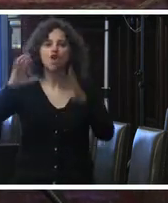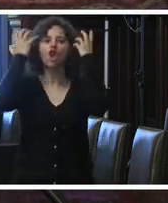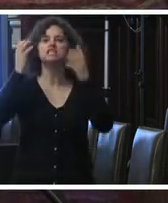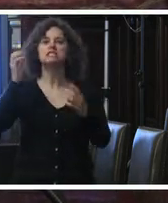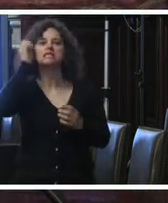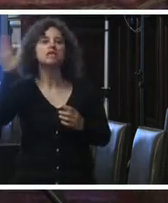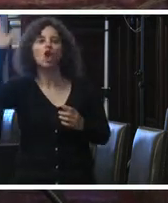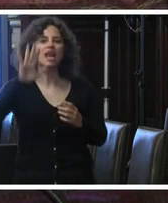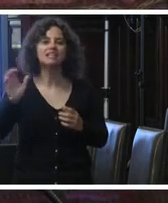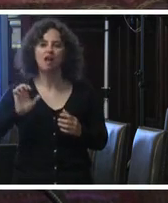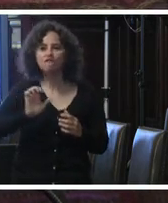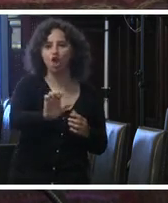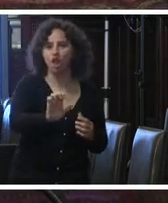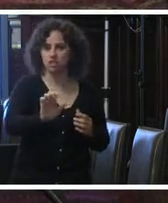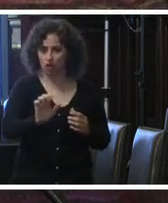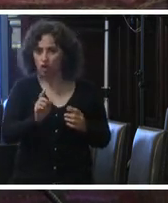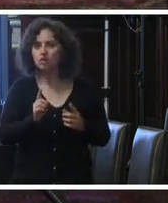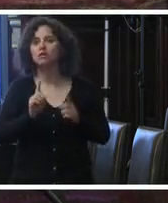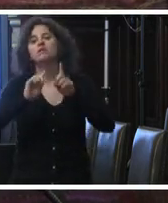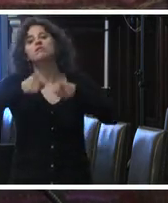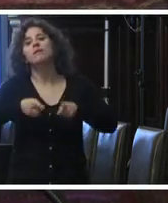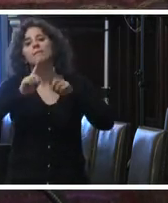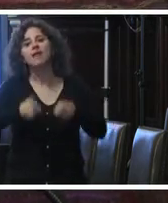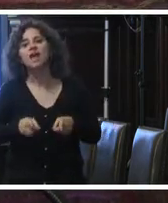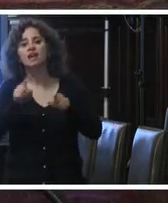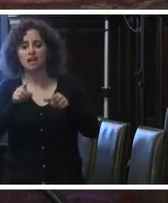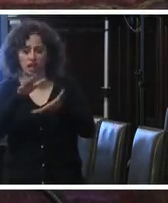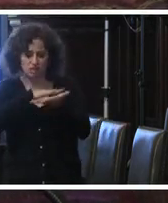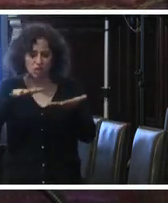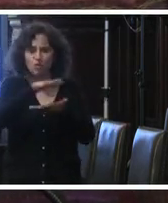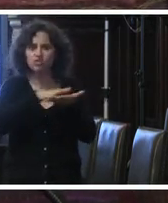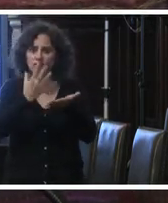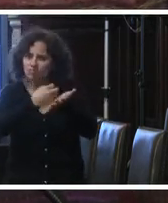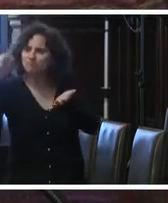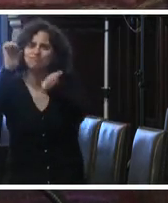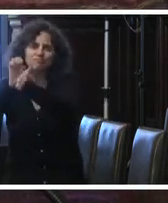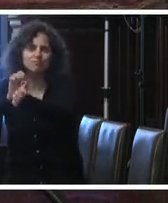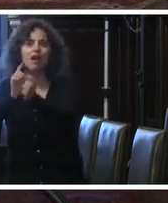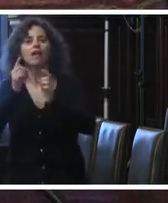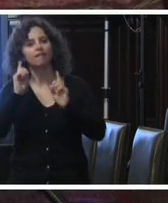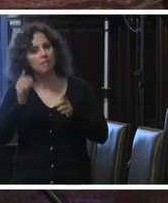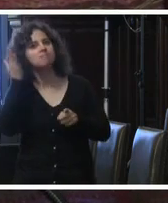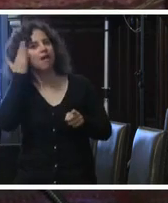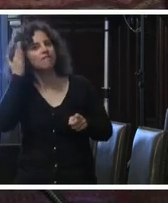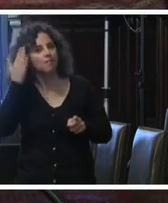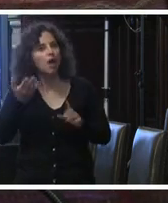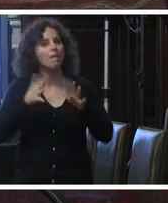de amenazas de violación, ¿no? También en estos contextos de detención hemos tomado conocimiento